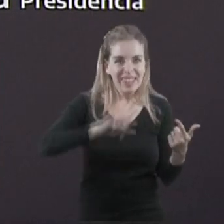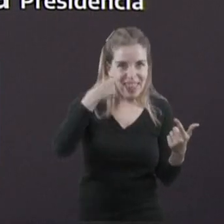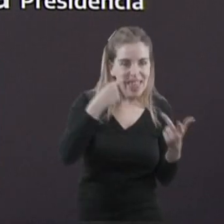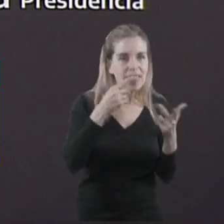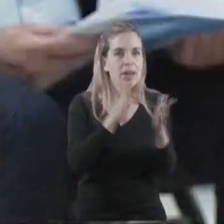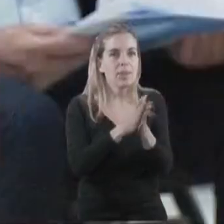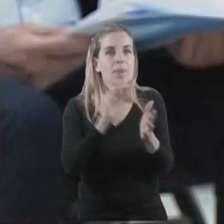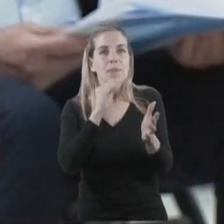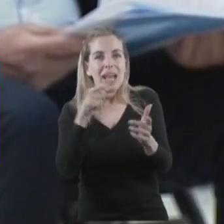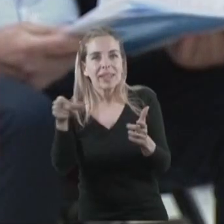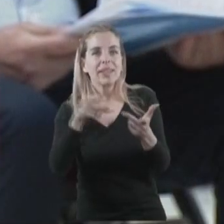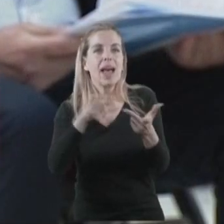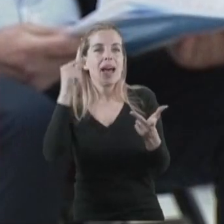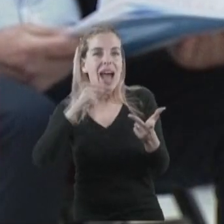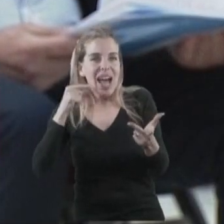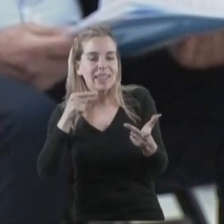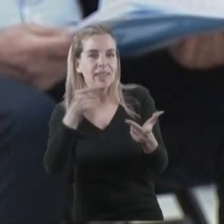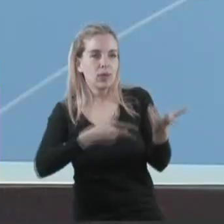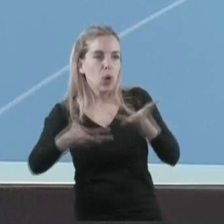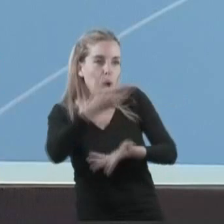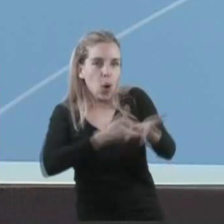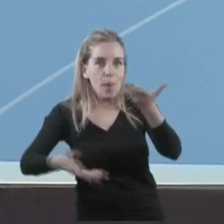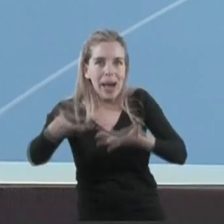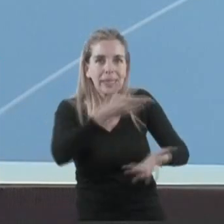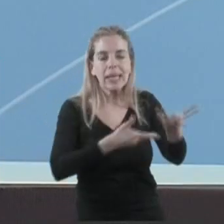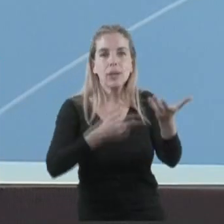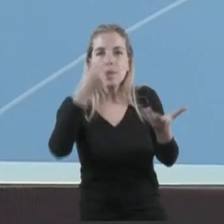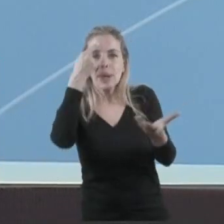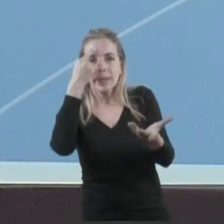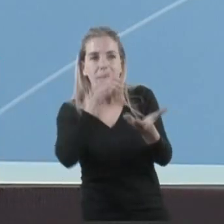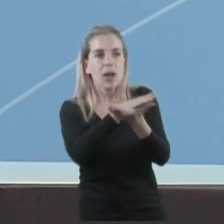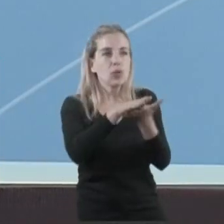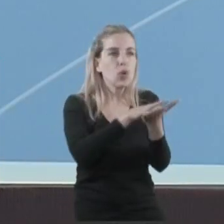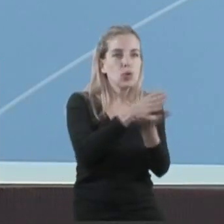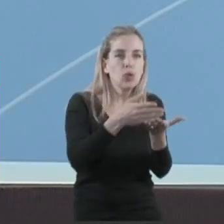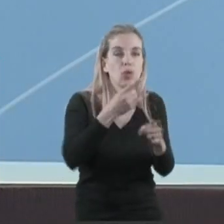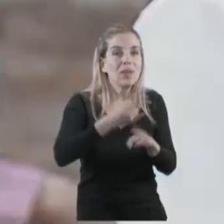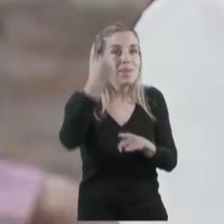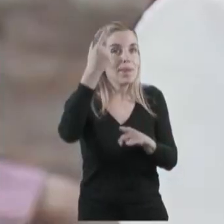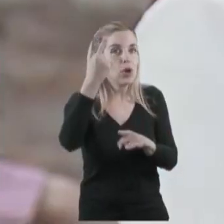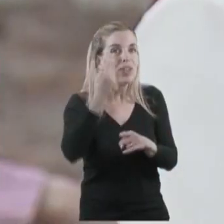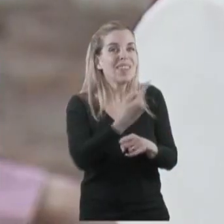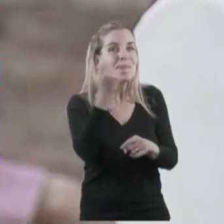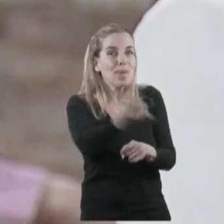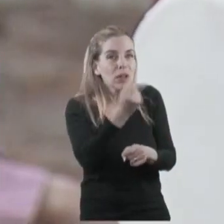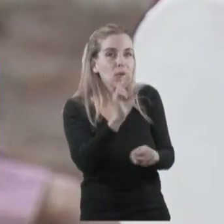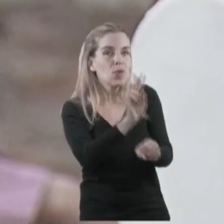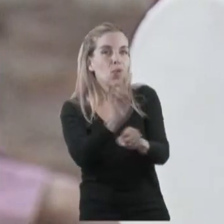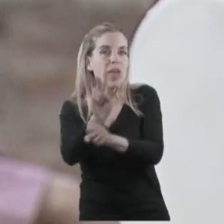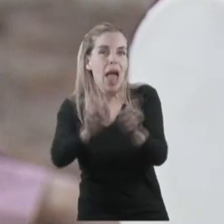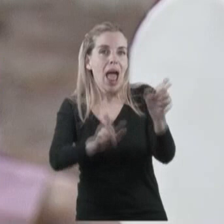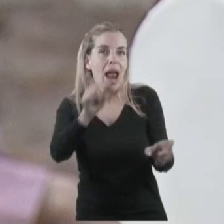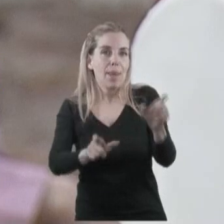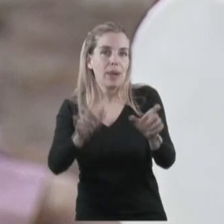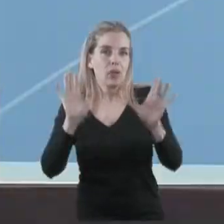Máximo, Axel, siempre ayudando, siempre buscando cuidar a nuestra gente. Y además de la experiencia